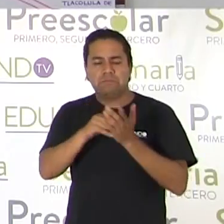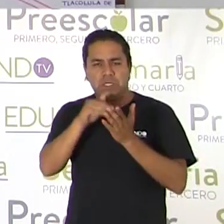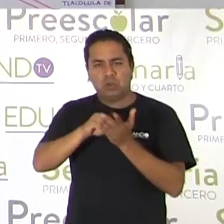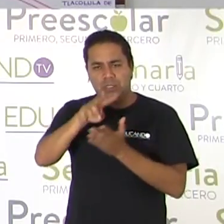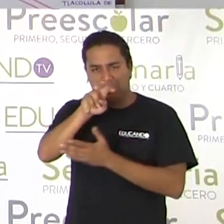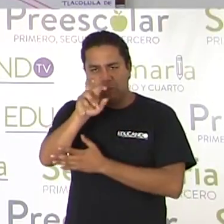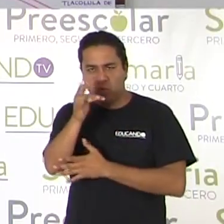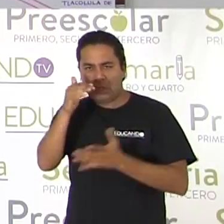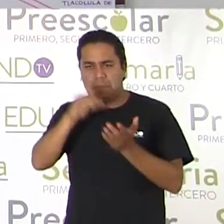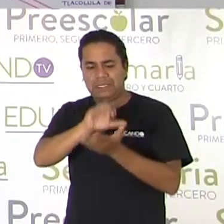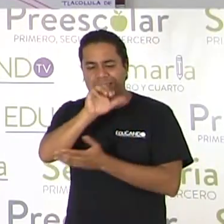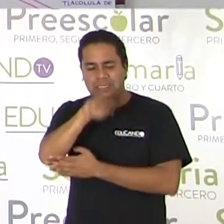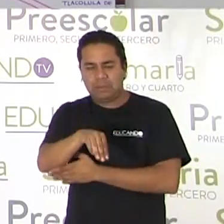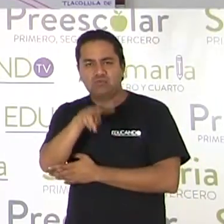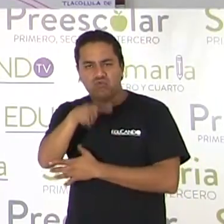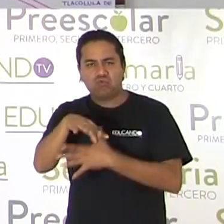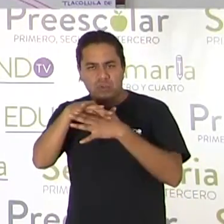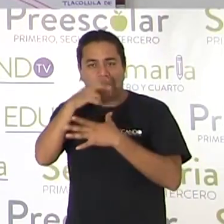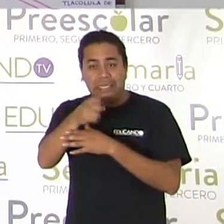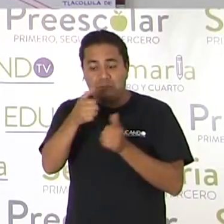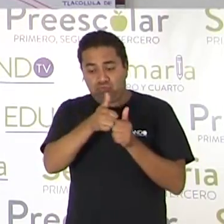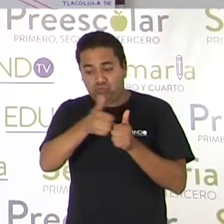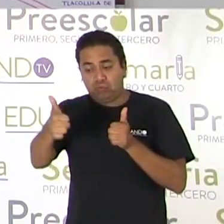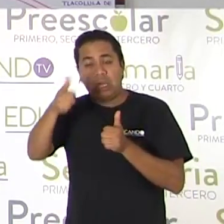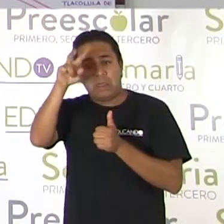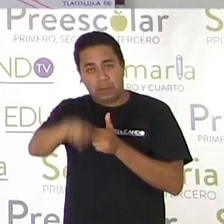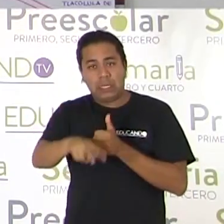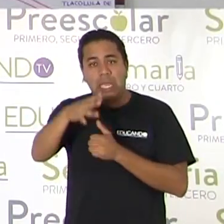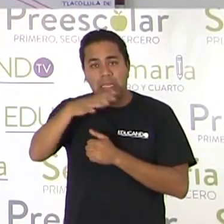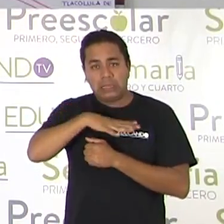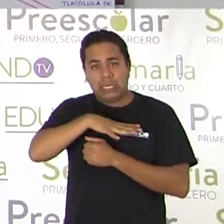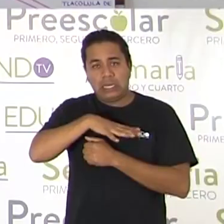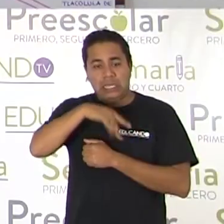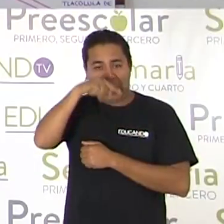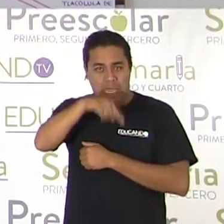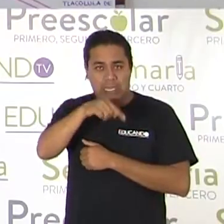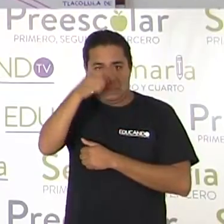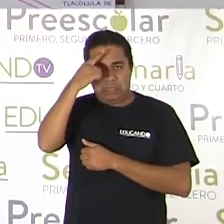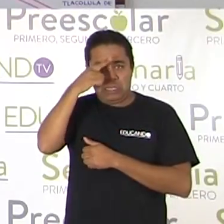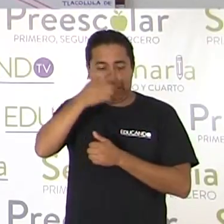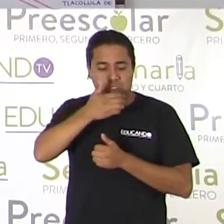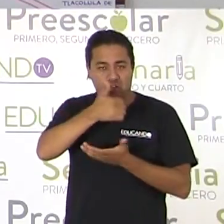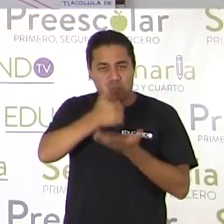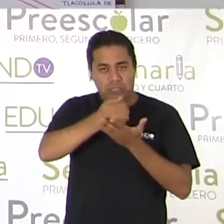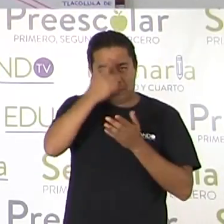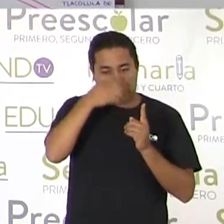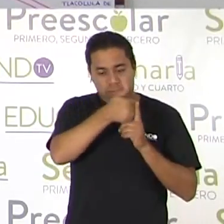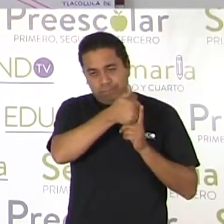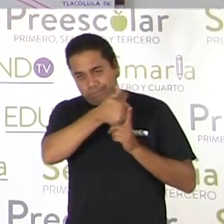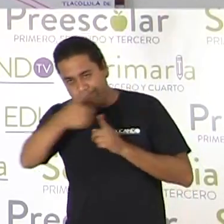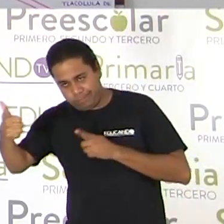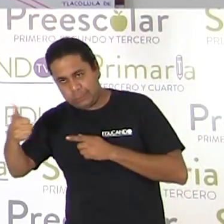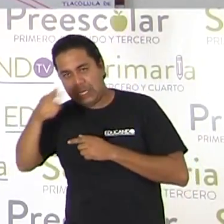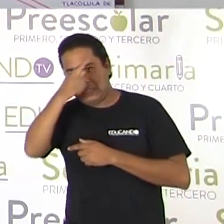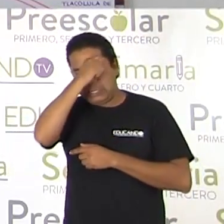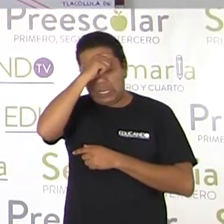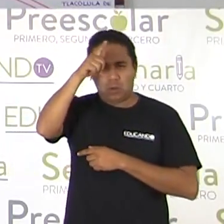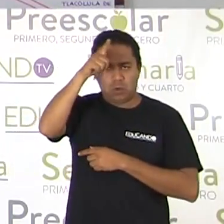en la realidad. Es decir, esa es la distancia que hay de la capital a Tlacolula de Matamoros. Para ello